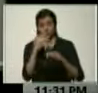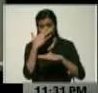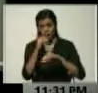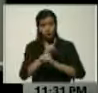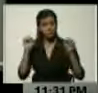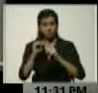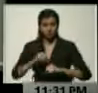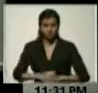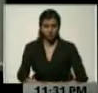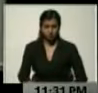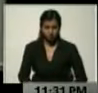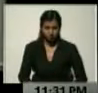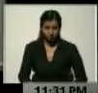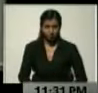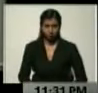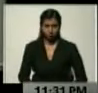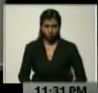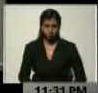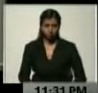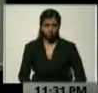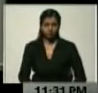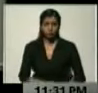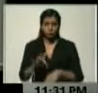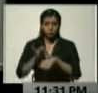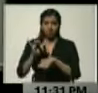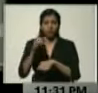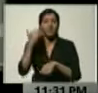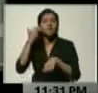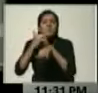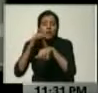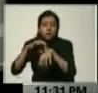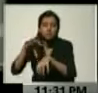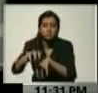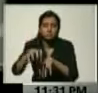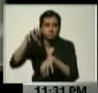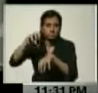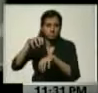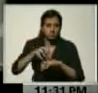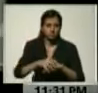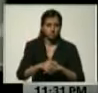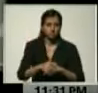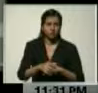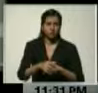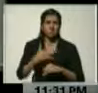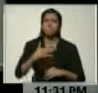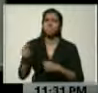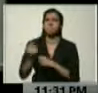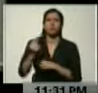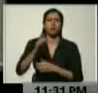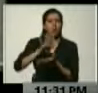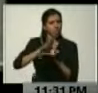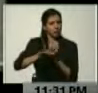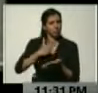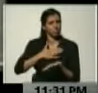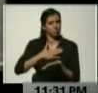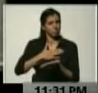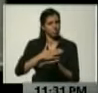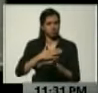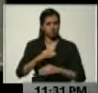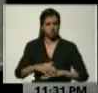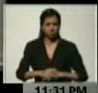bueno, se nos pasó la mano, la toco y estaba fría. Y él me dijo que me quedara tranquilo, que nos